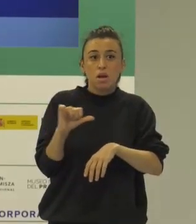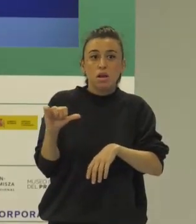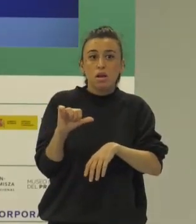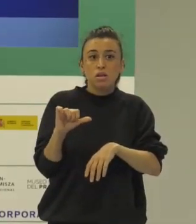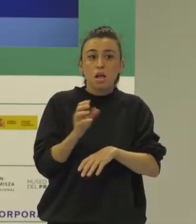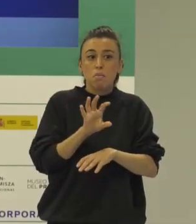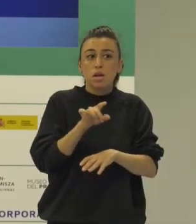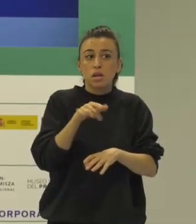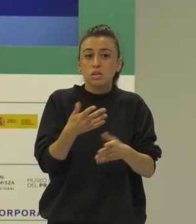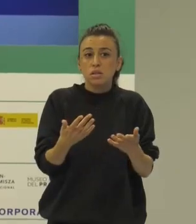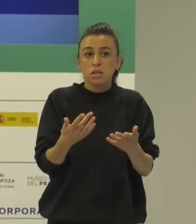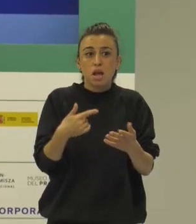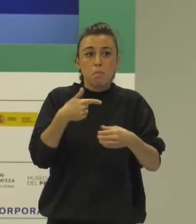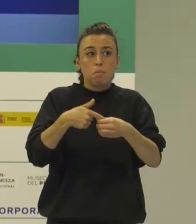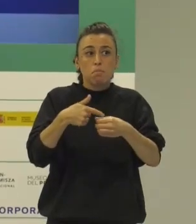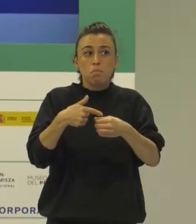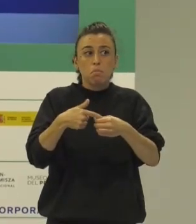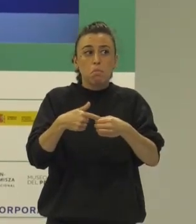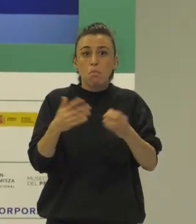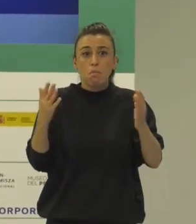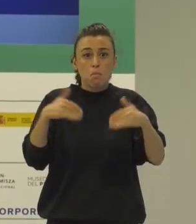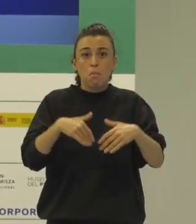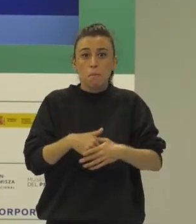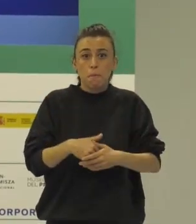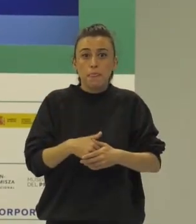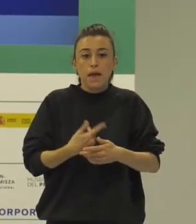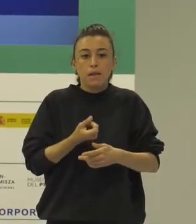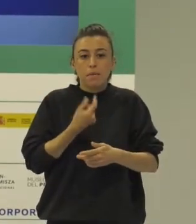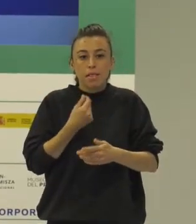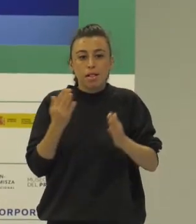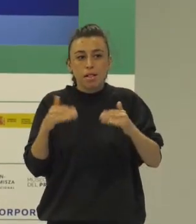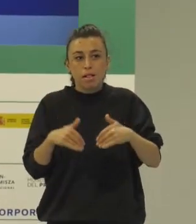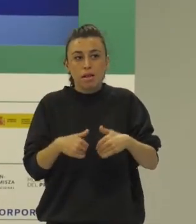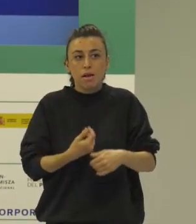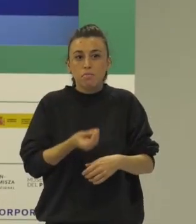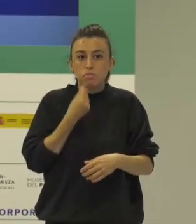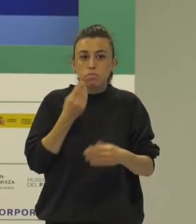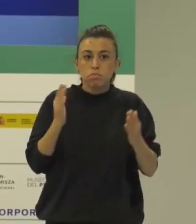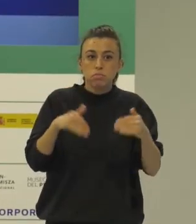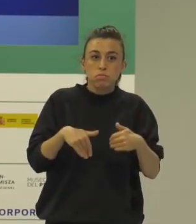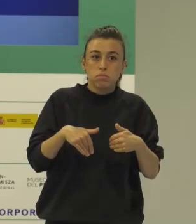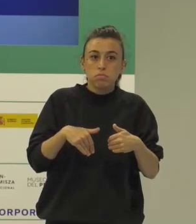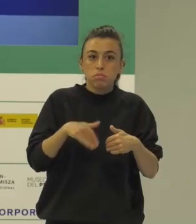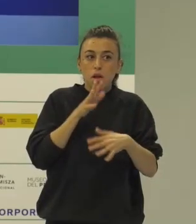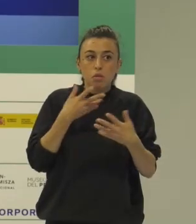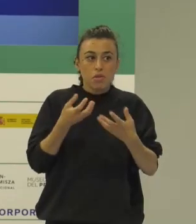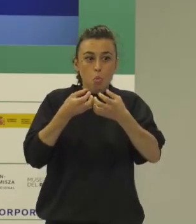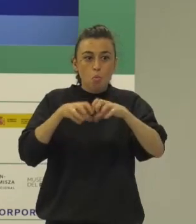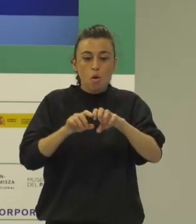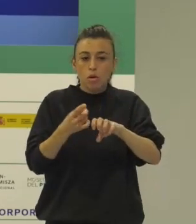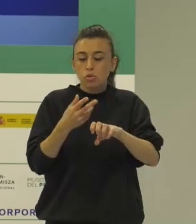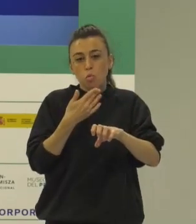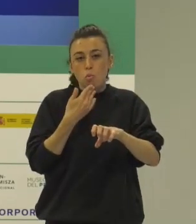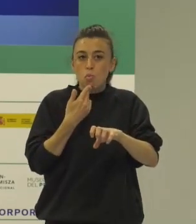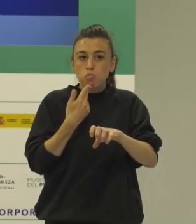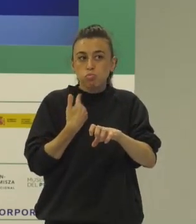había petróleo en el país. Es un país donde no hay medicina, es un país donde no hay comida, donde un huevo hoy es un lujo. Entonces